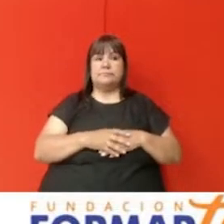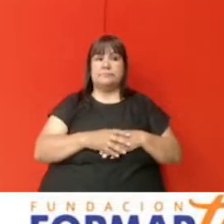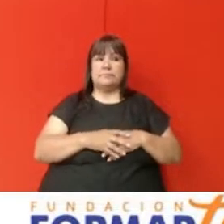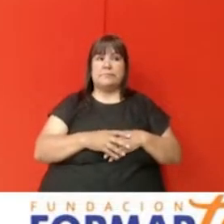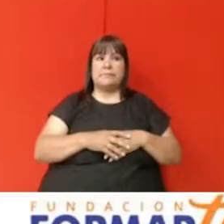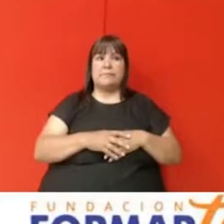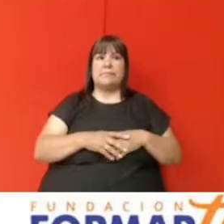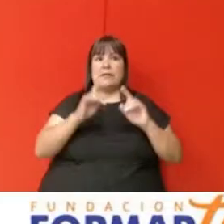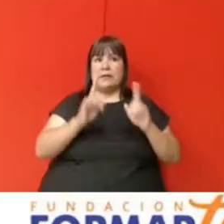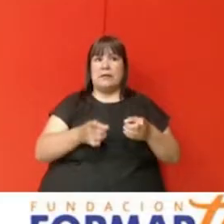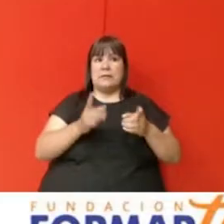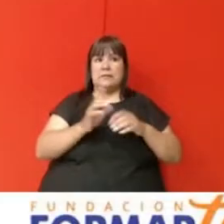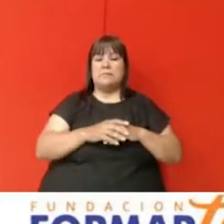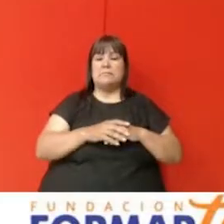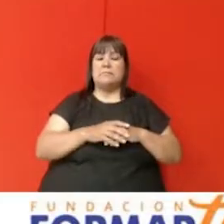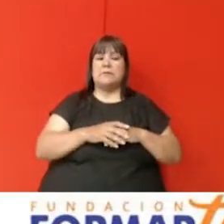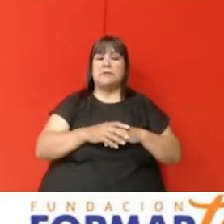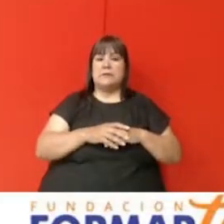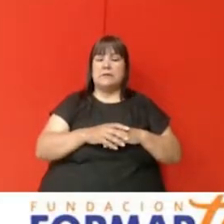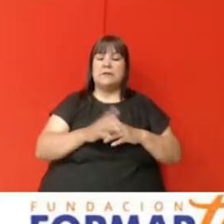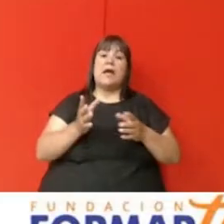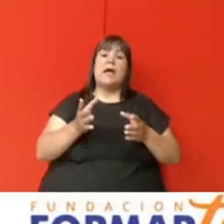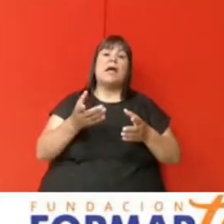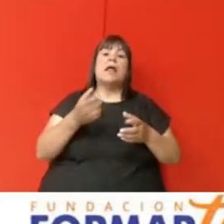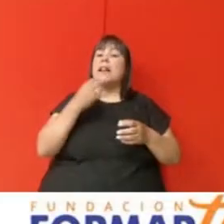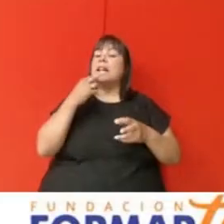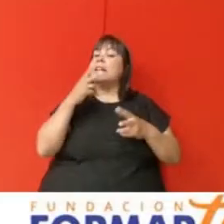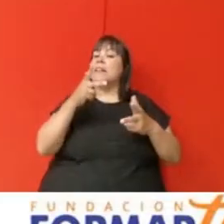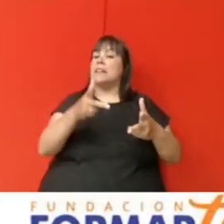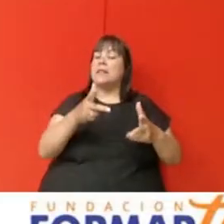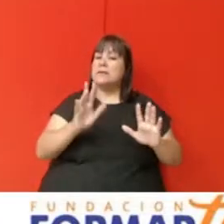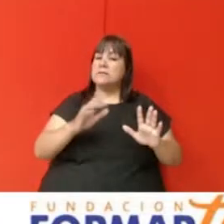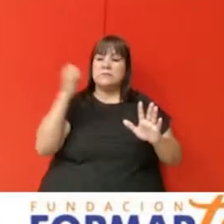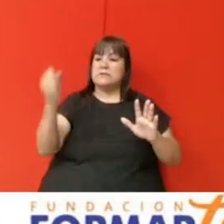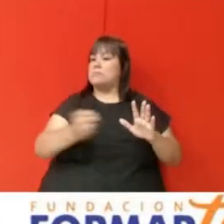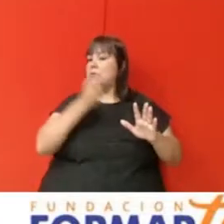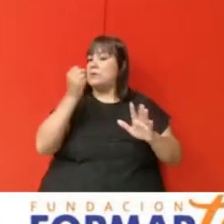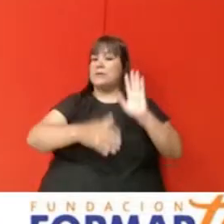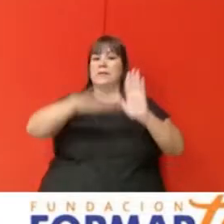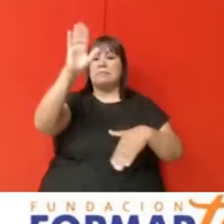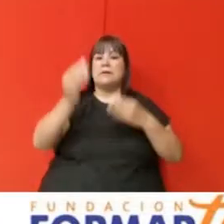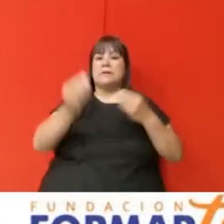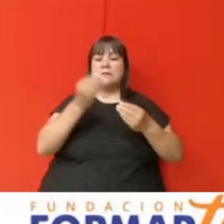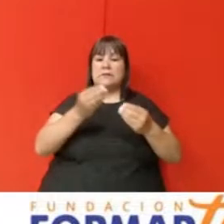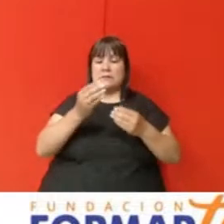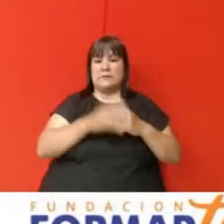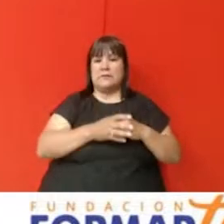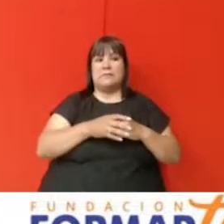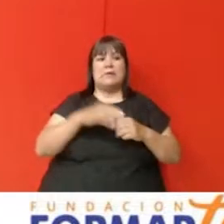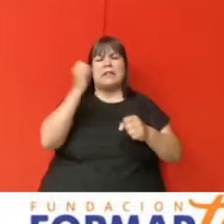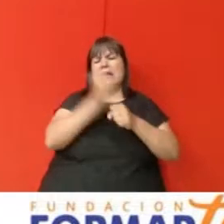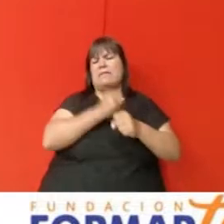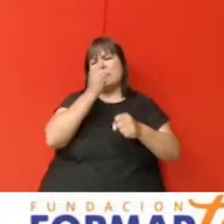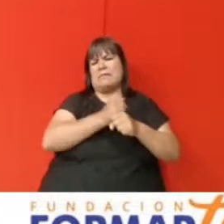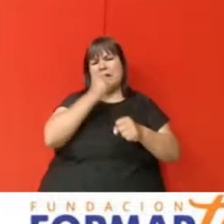Voy a hacer esta salvedad, digamos, y me parece que esto es lo más importante, porque yo le decía que tenemos mucho para trabajar.